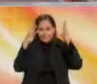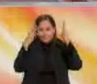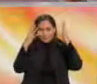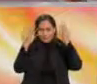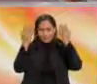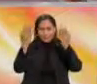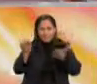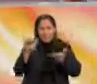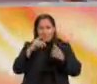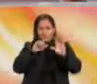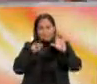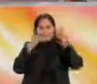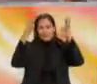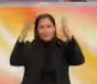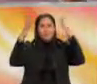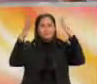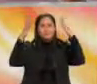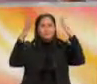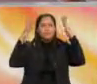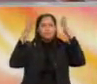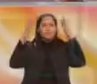que está con nosotros en tus ciudades.